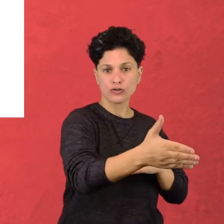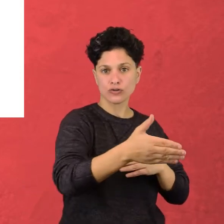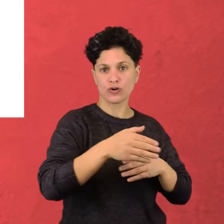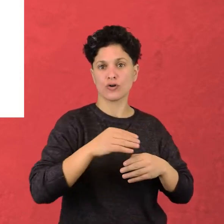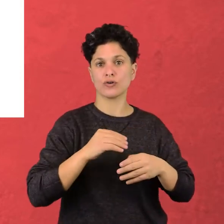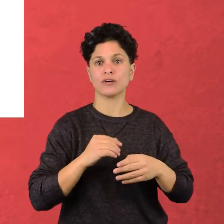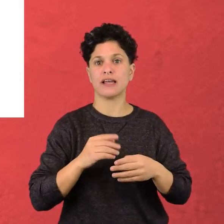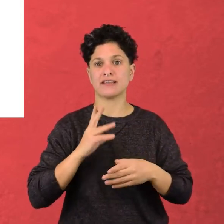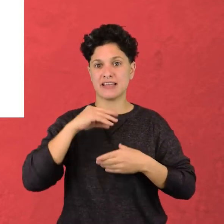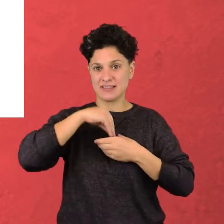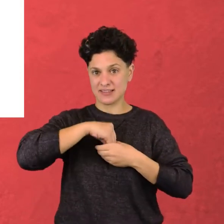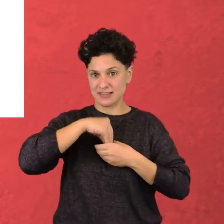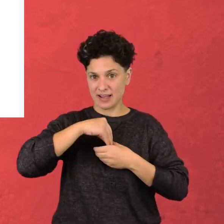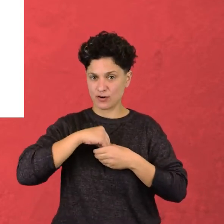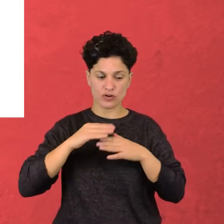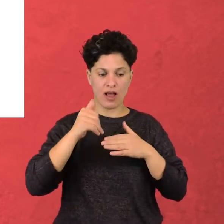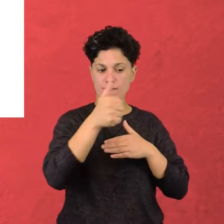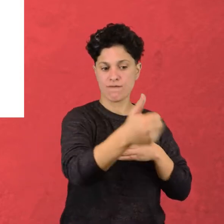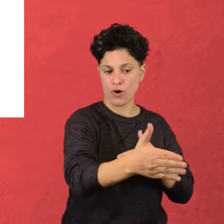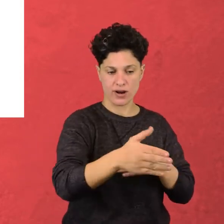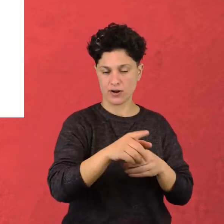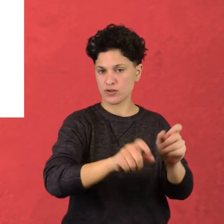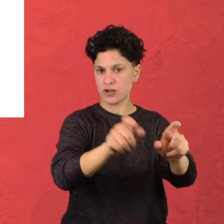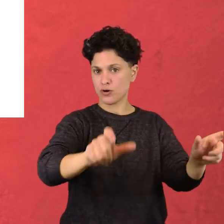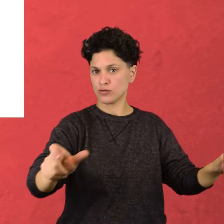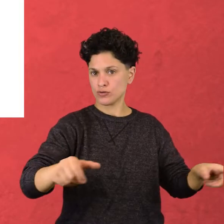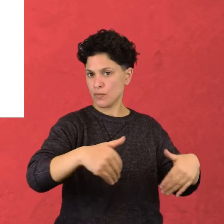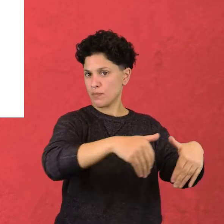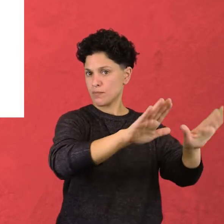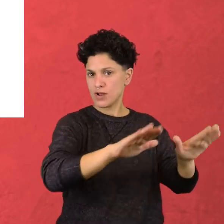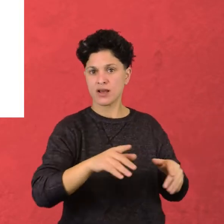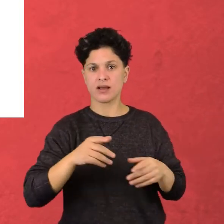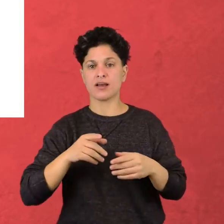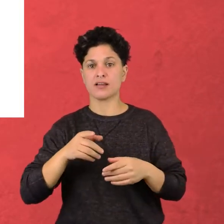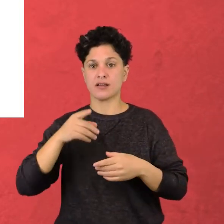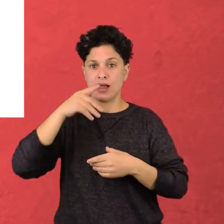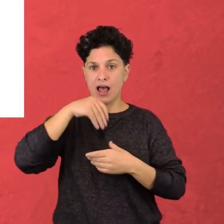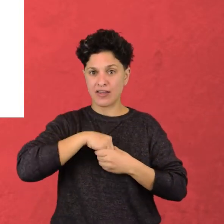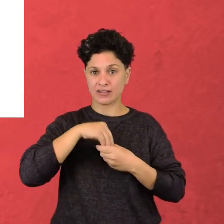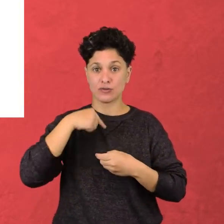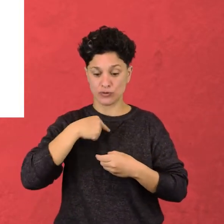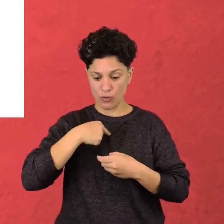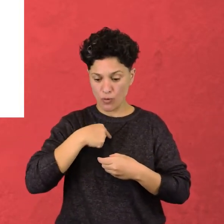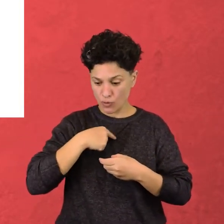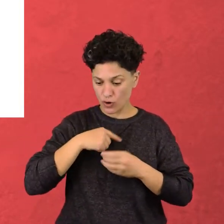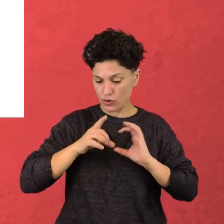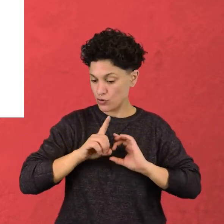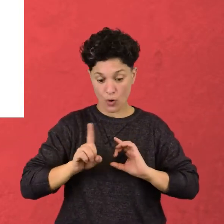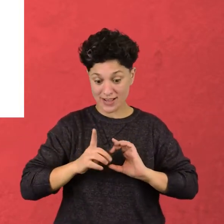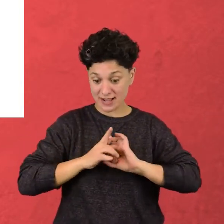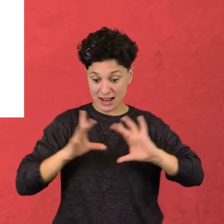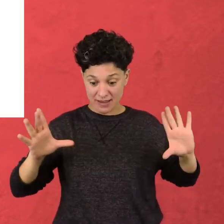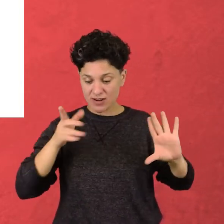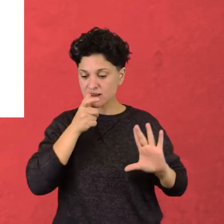culpable incapacidad, esa culpable incapacidad es algo interno. Básicamente cuando uno no es